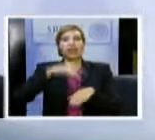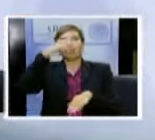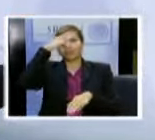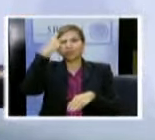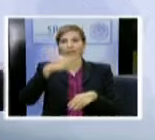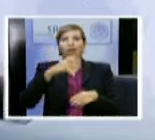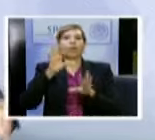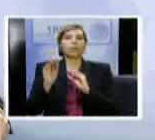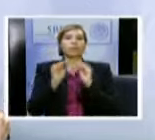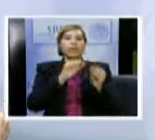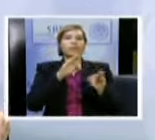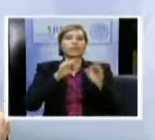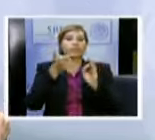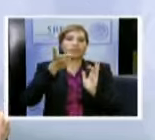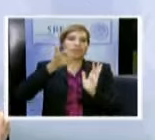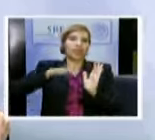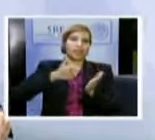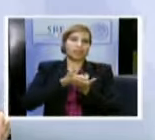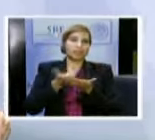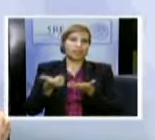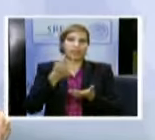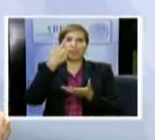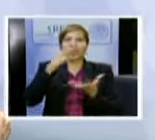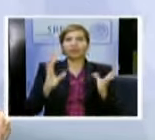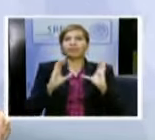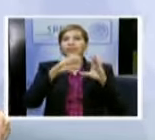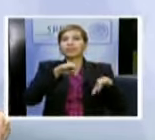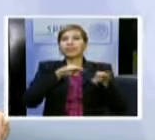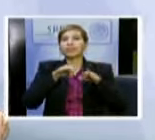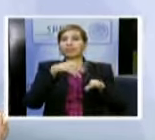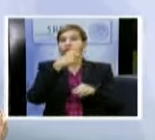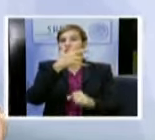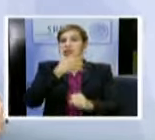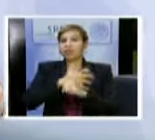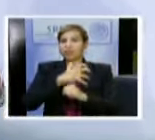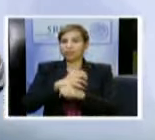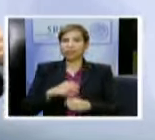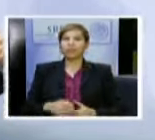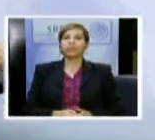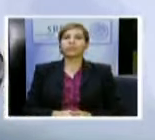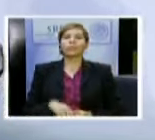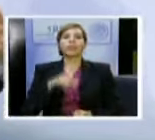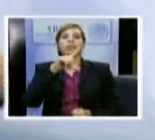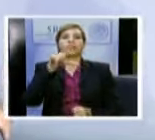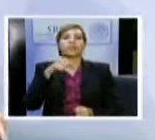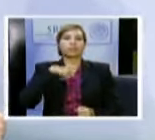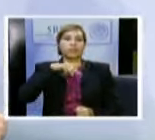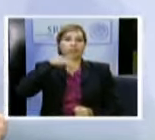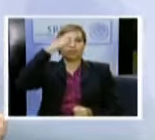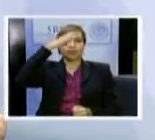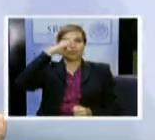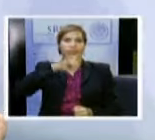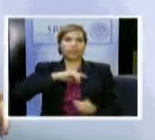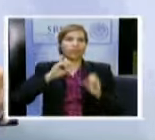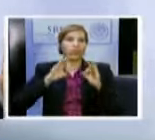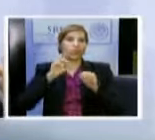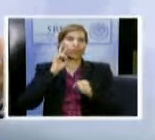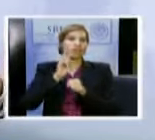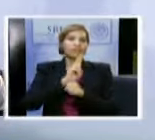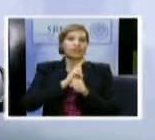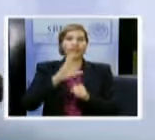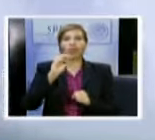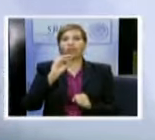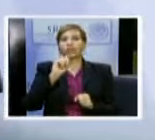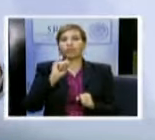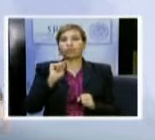mano de obra mexicana que se incorpore al mercado laboral de los Estados Unidos. Y así, en mi experiencia consular, cuando me